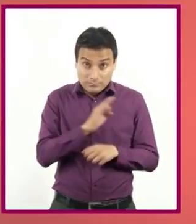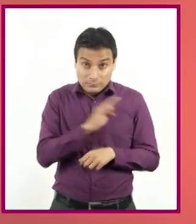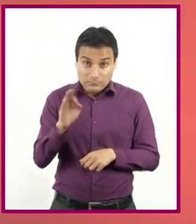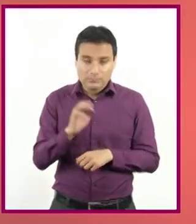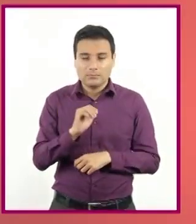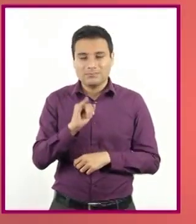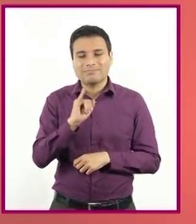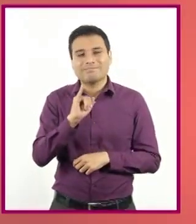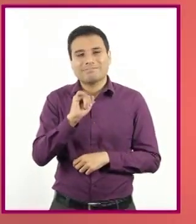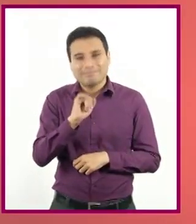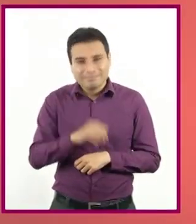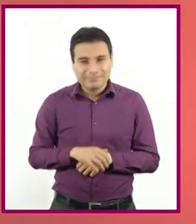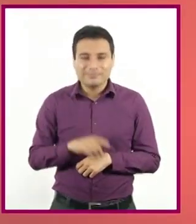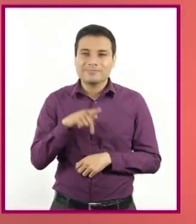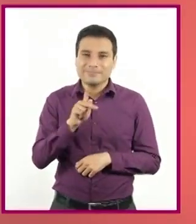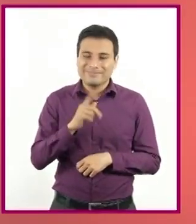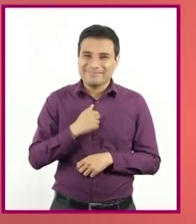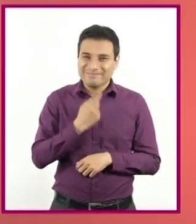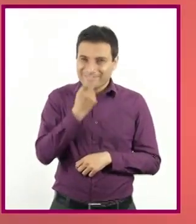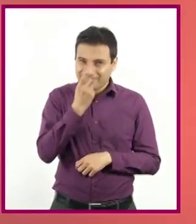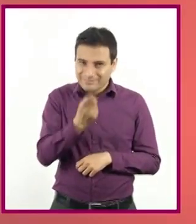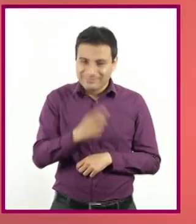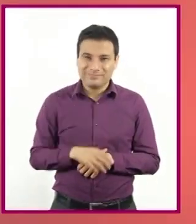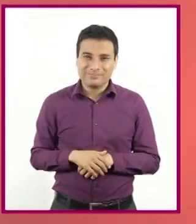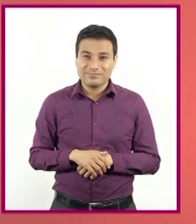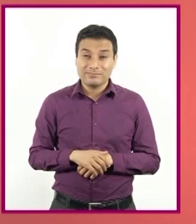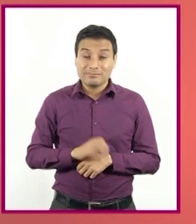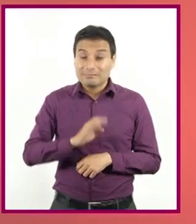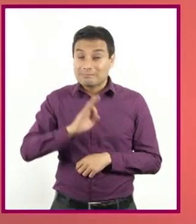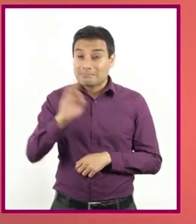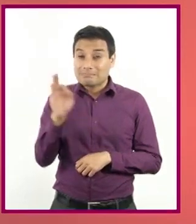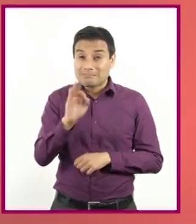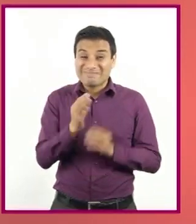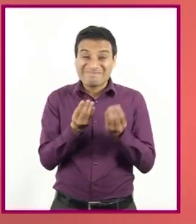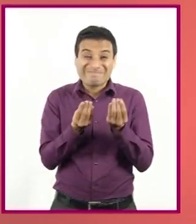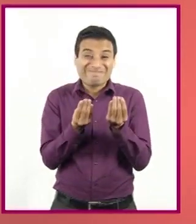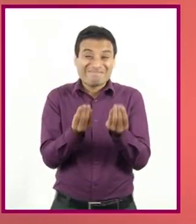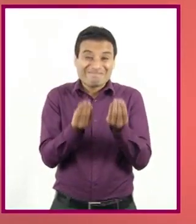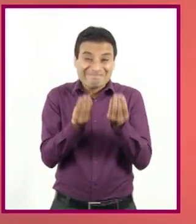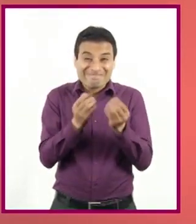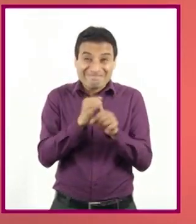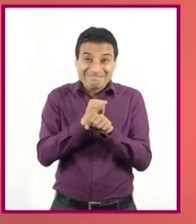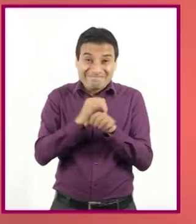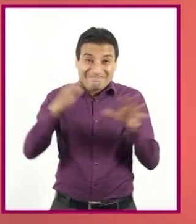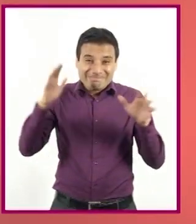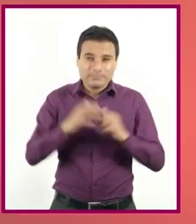posible, pero como ya lo mencioné, si atiborramos de información,